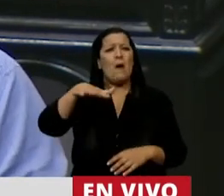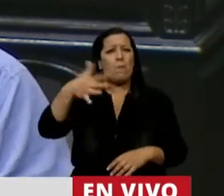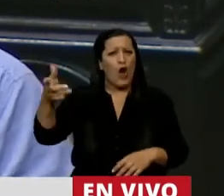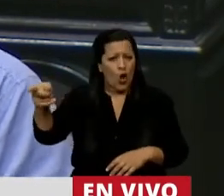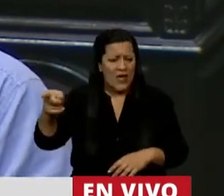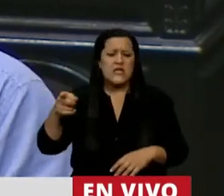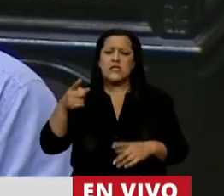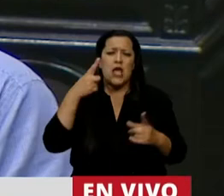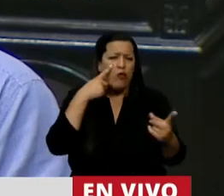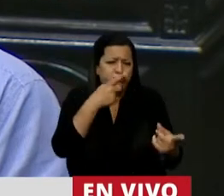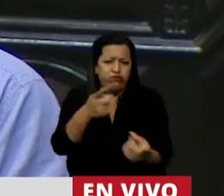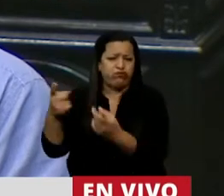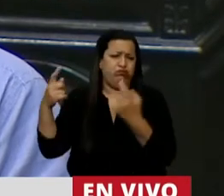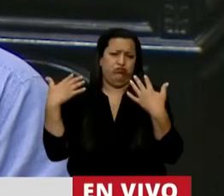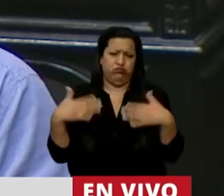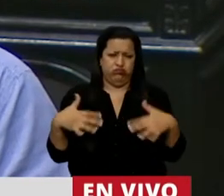bonaerense,